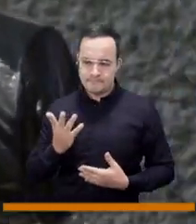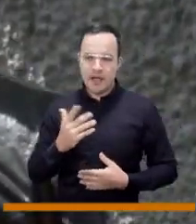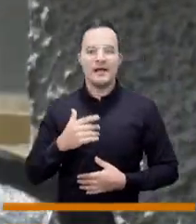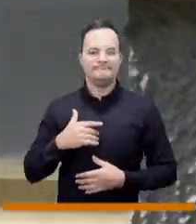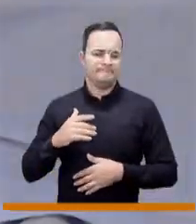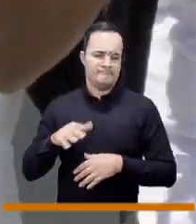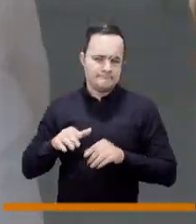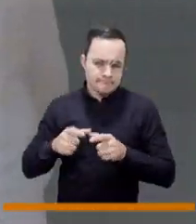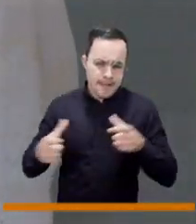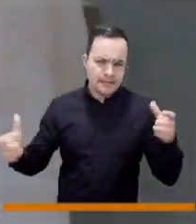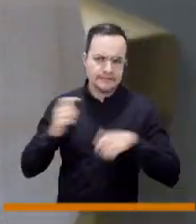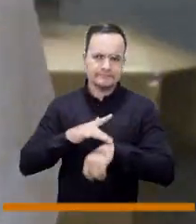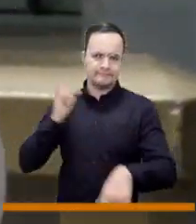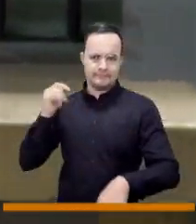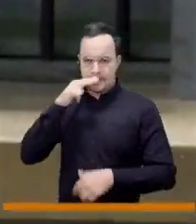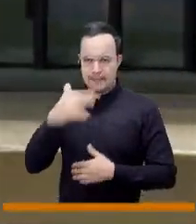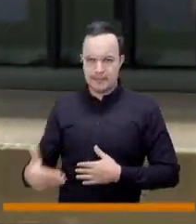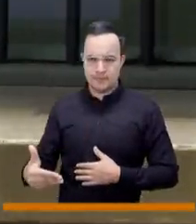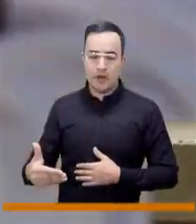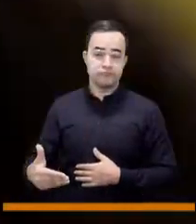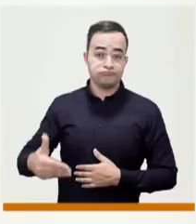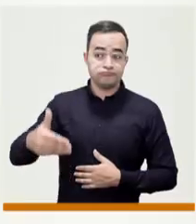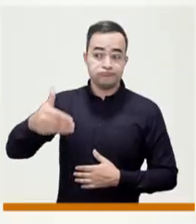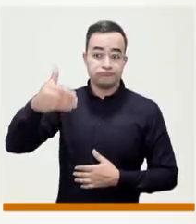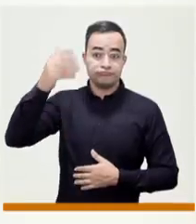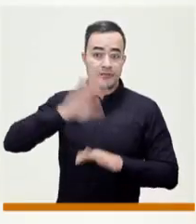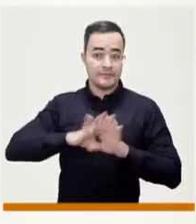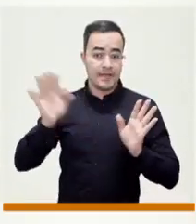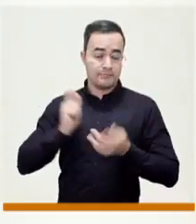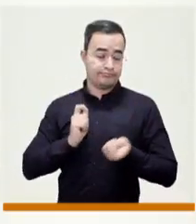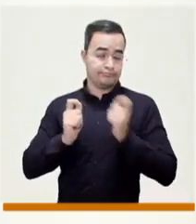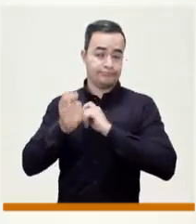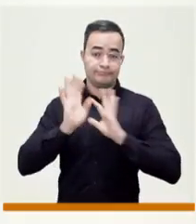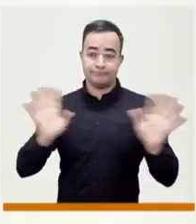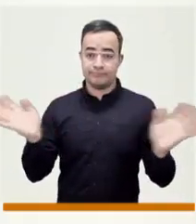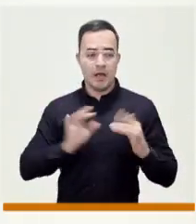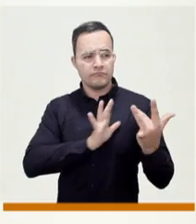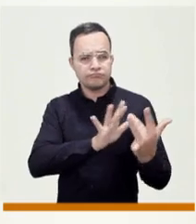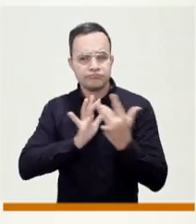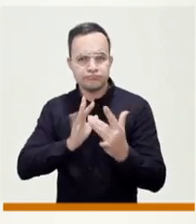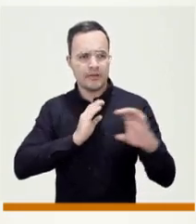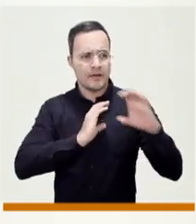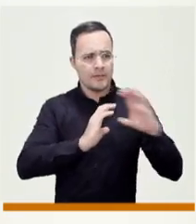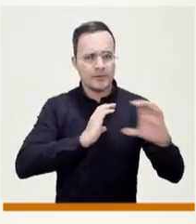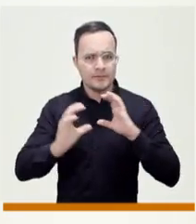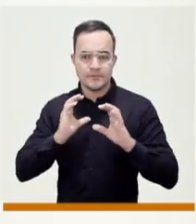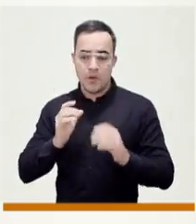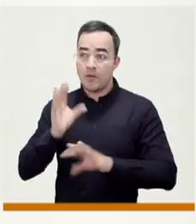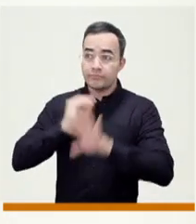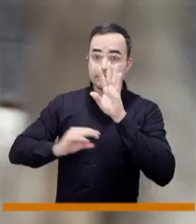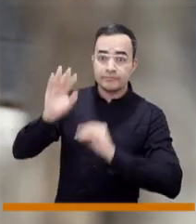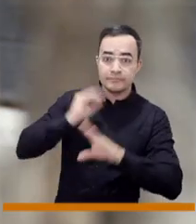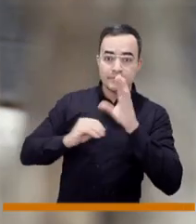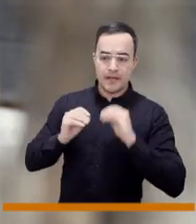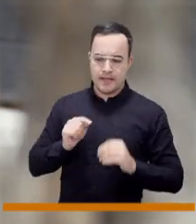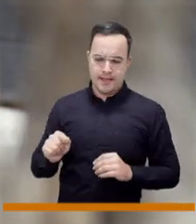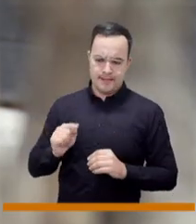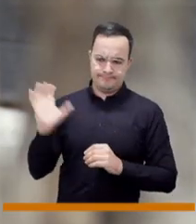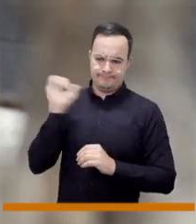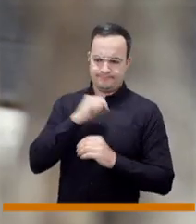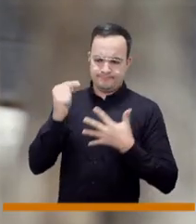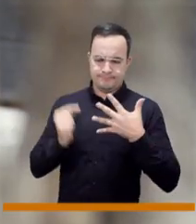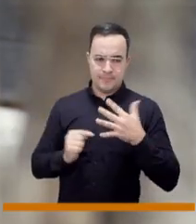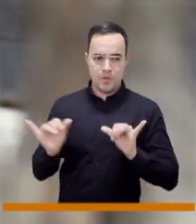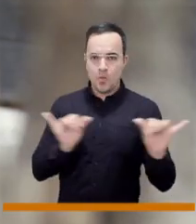comienza en la niñez y dura toda la vida afecta como una persona se comporta interactúa con otras se comunica Y aprende ese